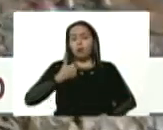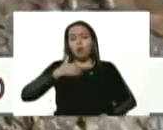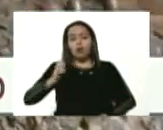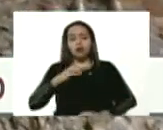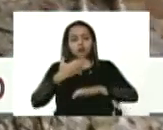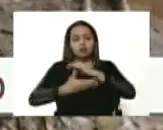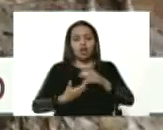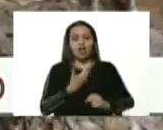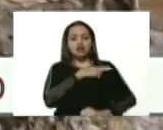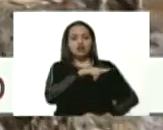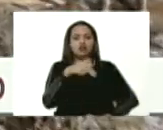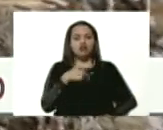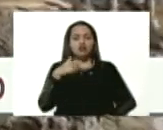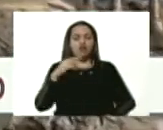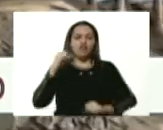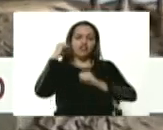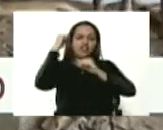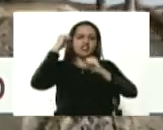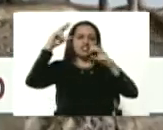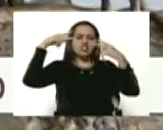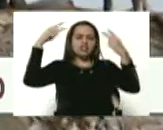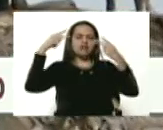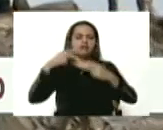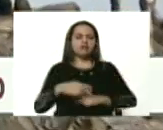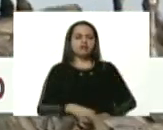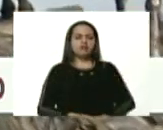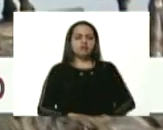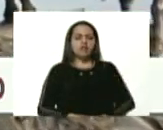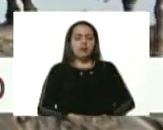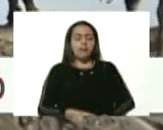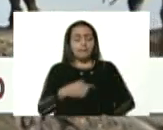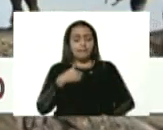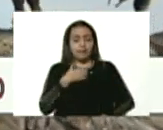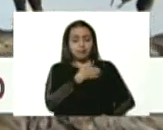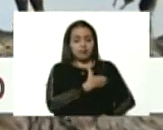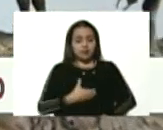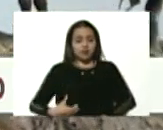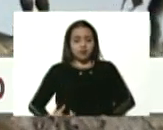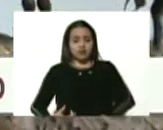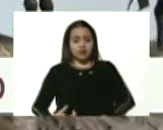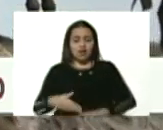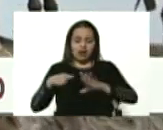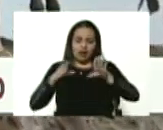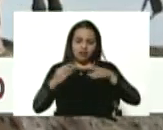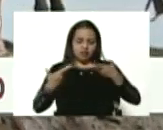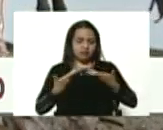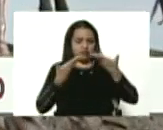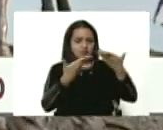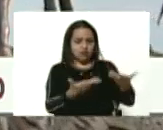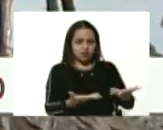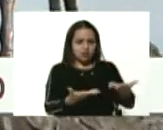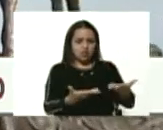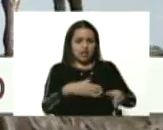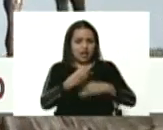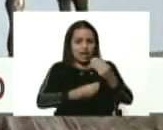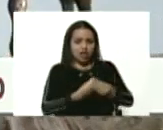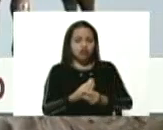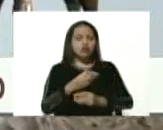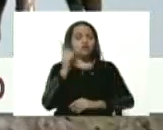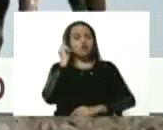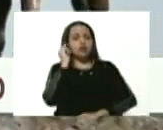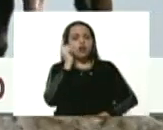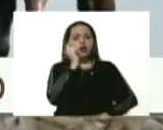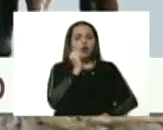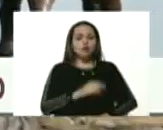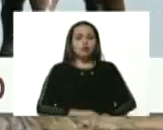circunstancia nosotros venceremos. Mi comandante en jefe, recibe este presente de parte de los hombres y mujeres que integramos este